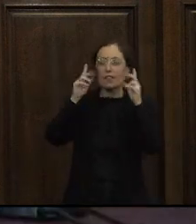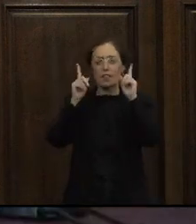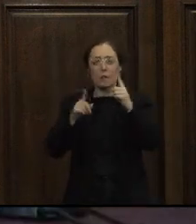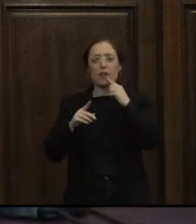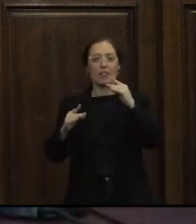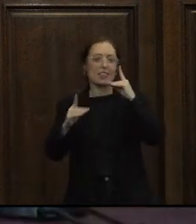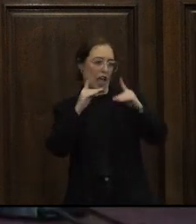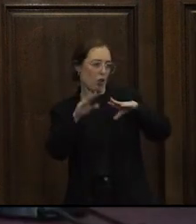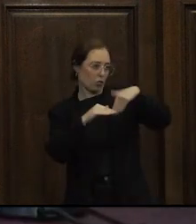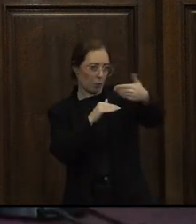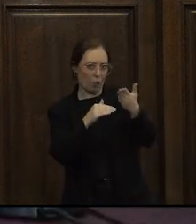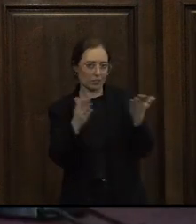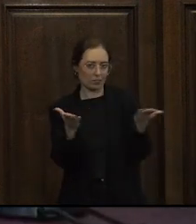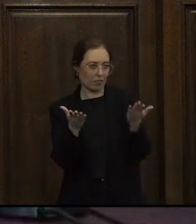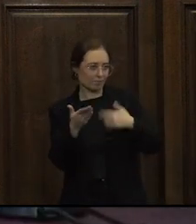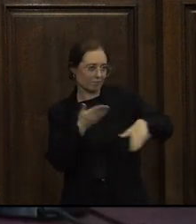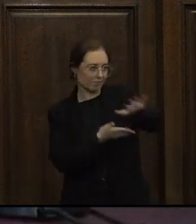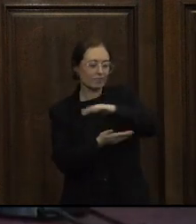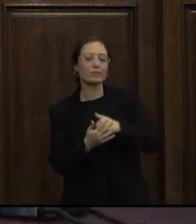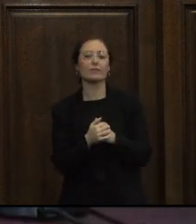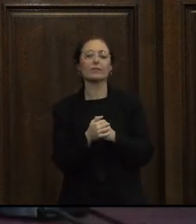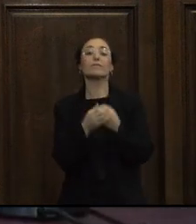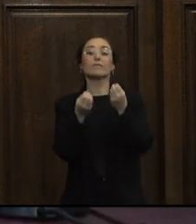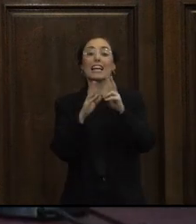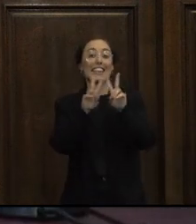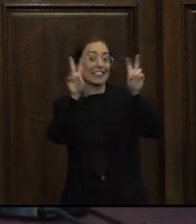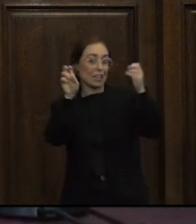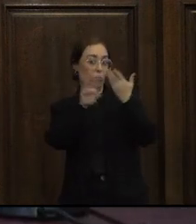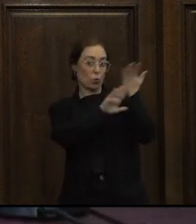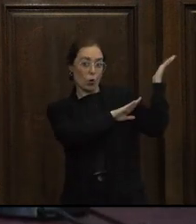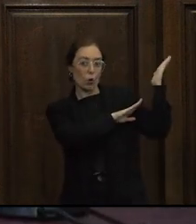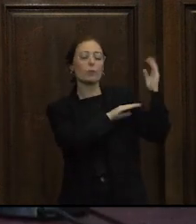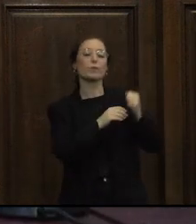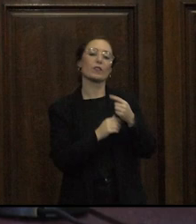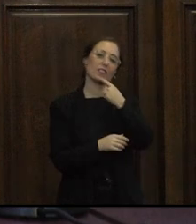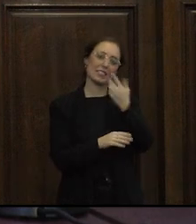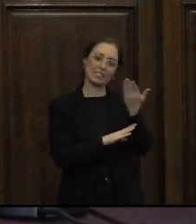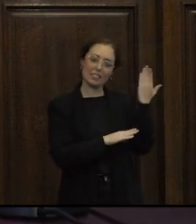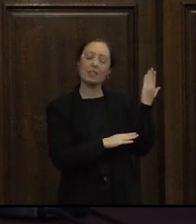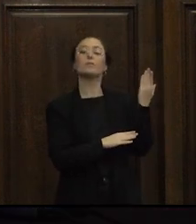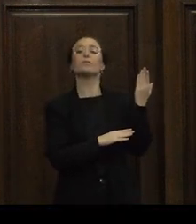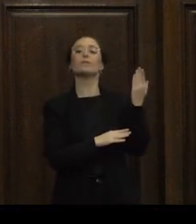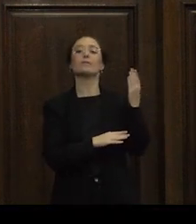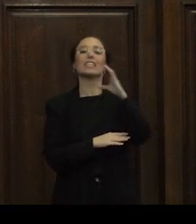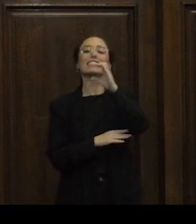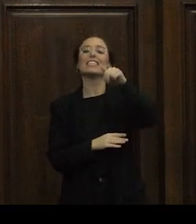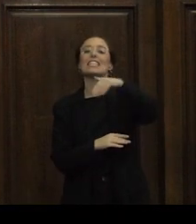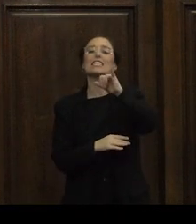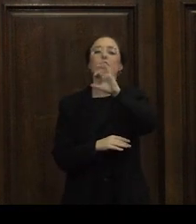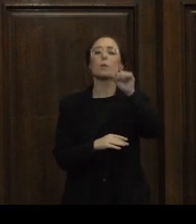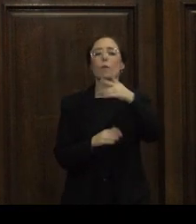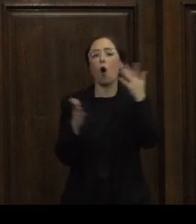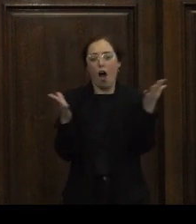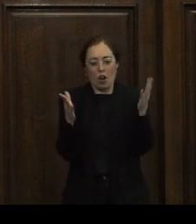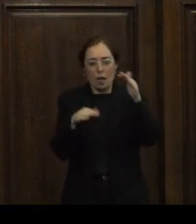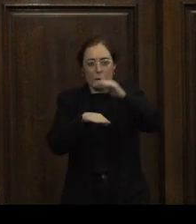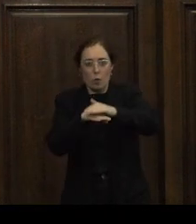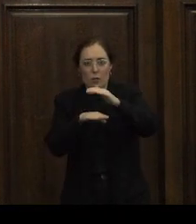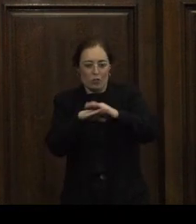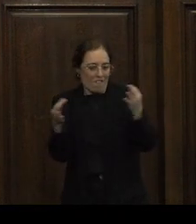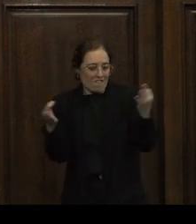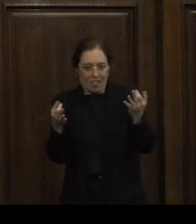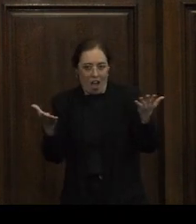pronto tendremos. Entonces, ese es el título de mi presentación, de la hipocresía al cinismo, desplazamientos del suelo moral en tiempos de